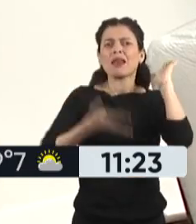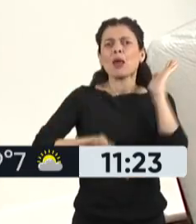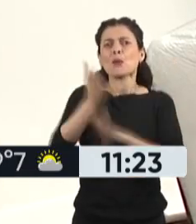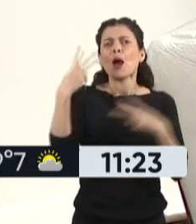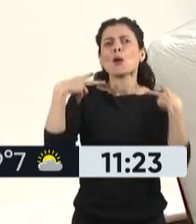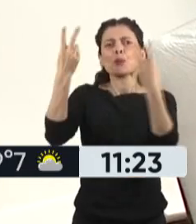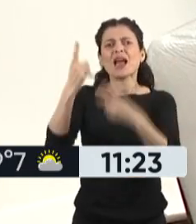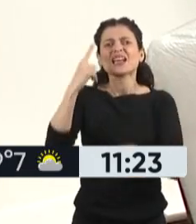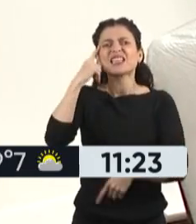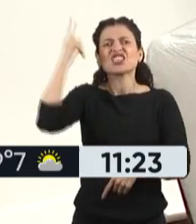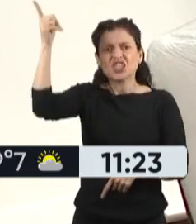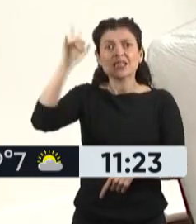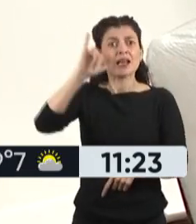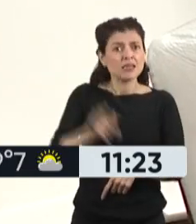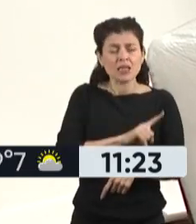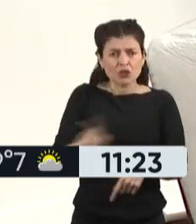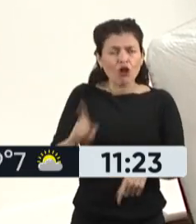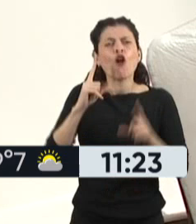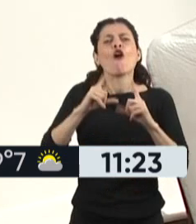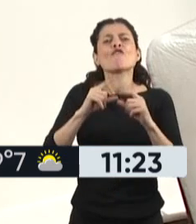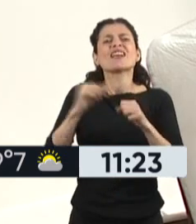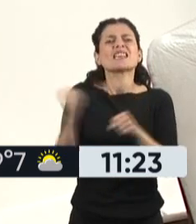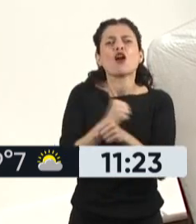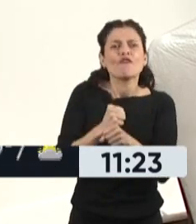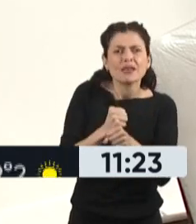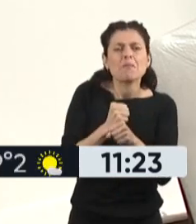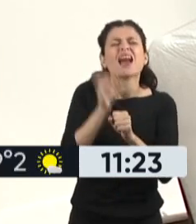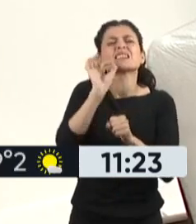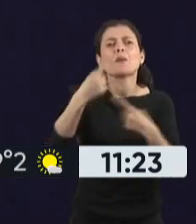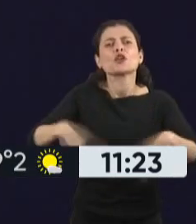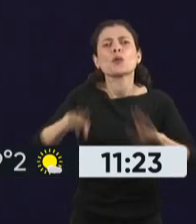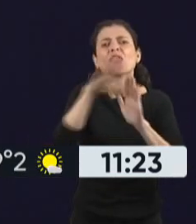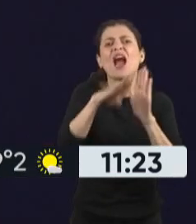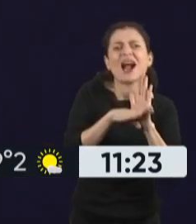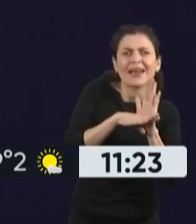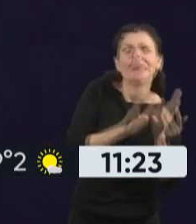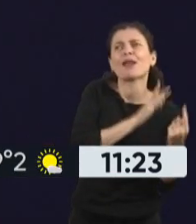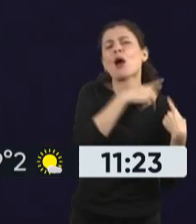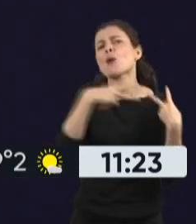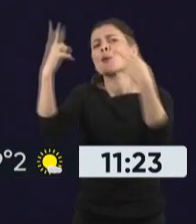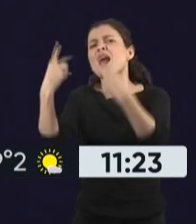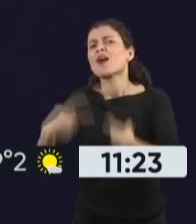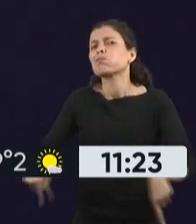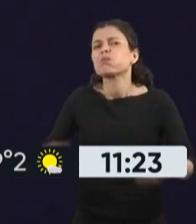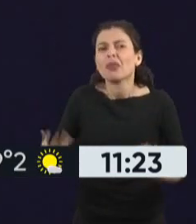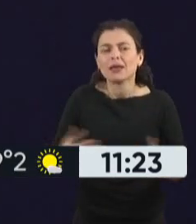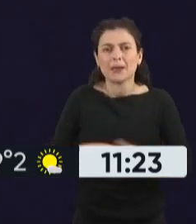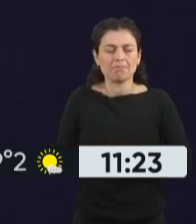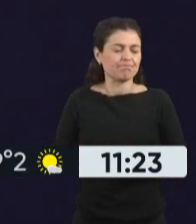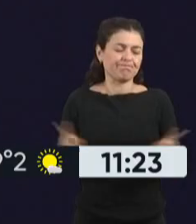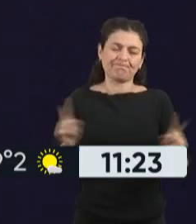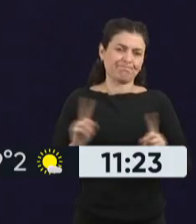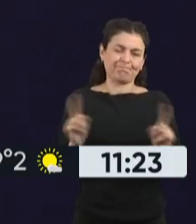China, y en todo caso, ¿cuándo sería y cuál sería su agenda? No, para nada. Se los vengo diciendo a todos los que